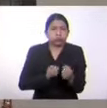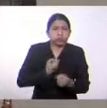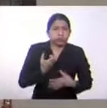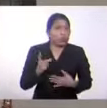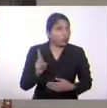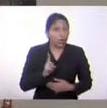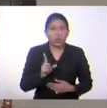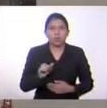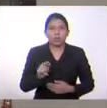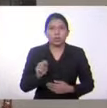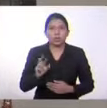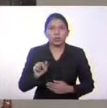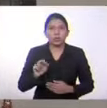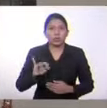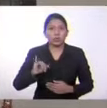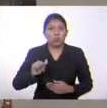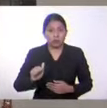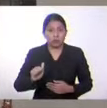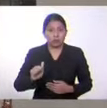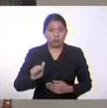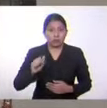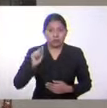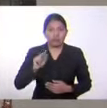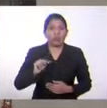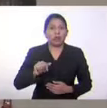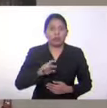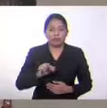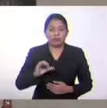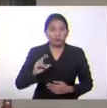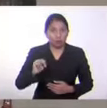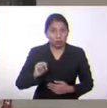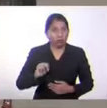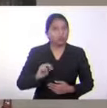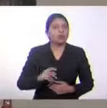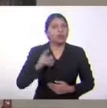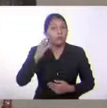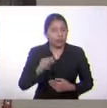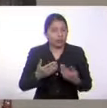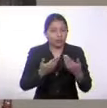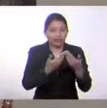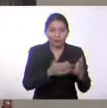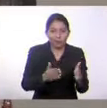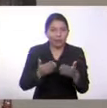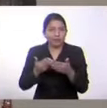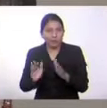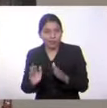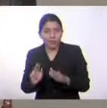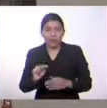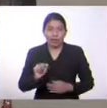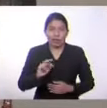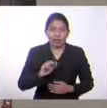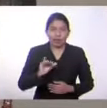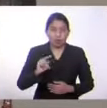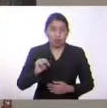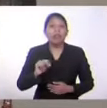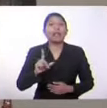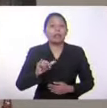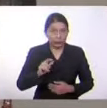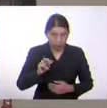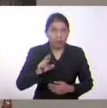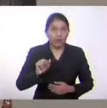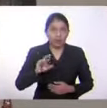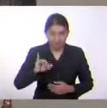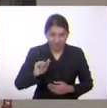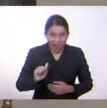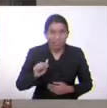literaria. Es importante que este tipo de narración la diferenciemos de la narración literaria, porque la narración literaria pretende